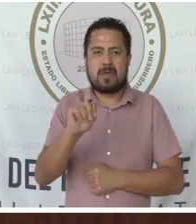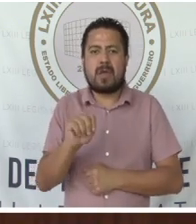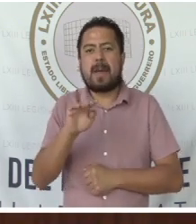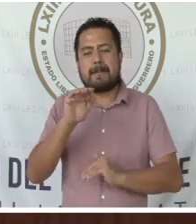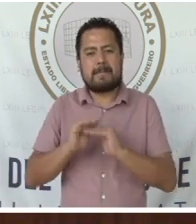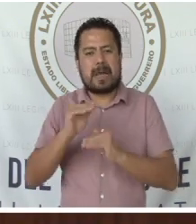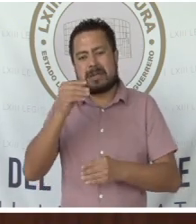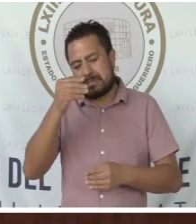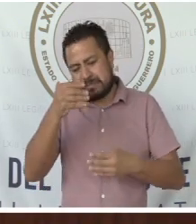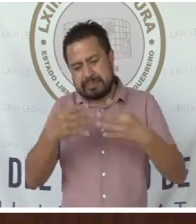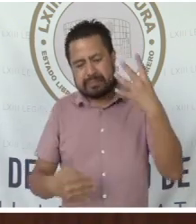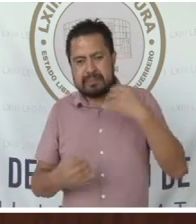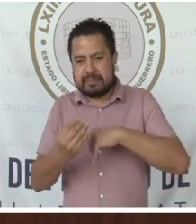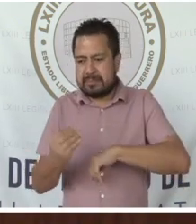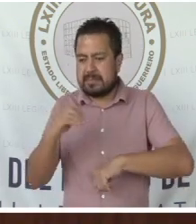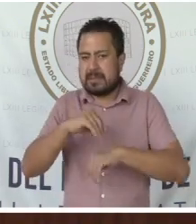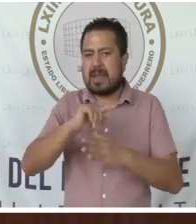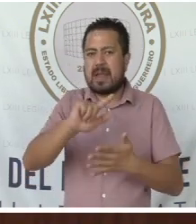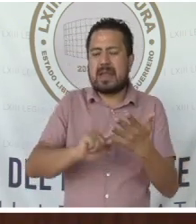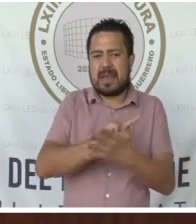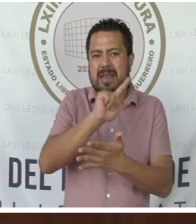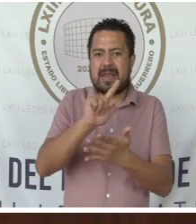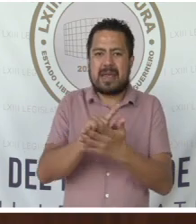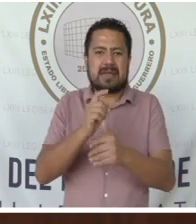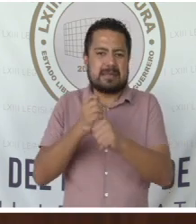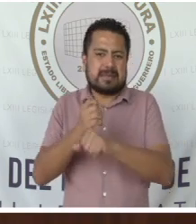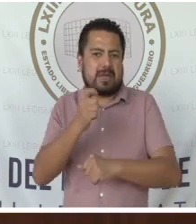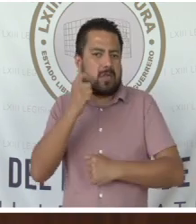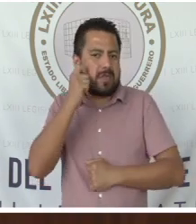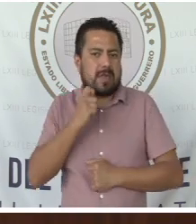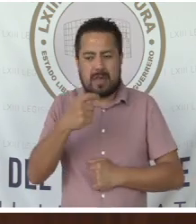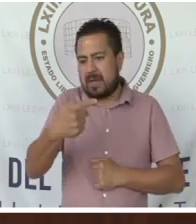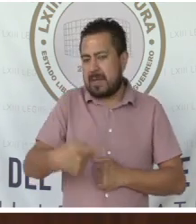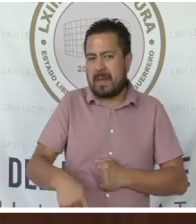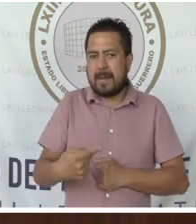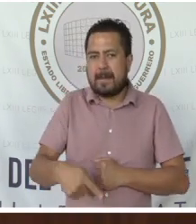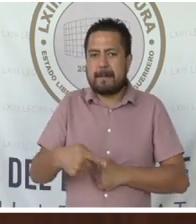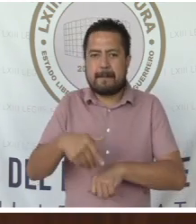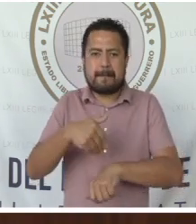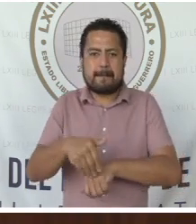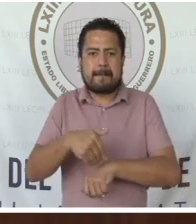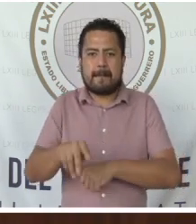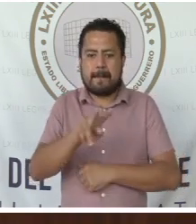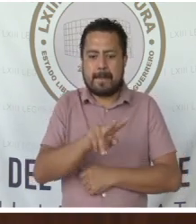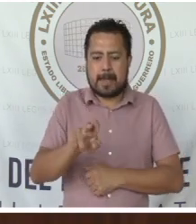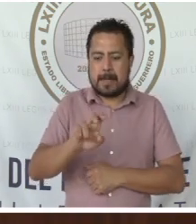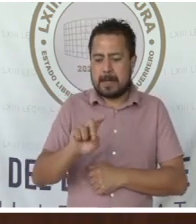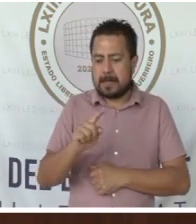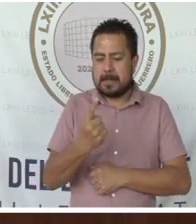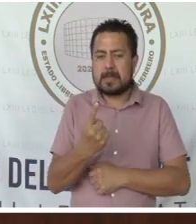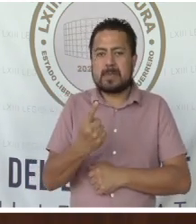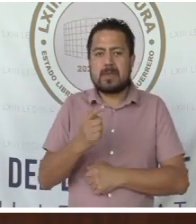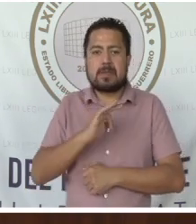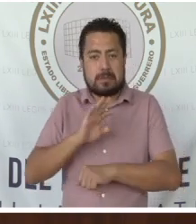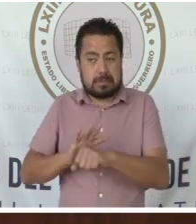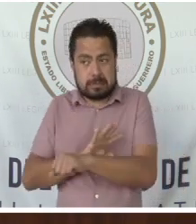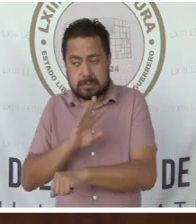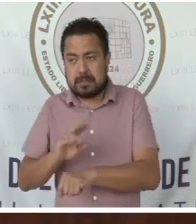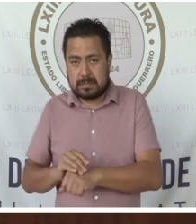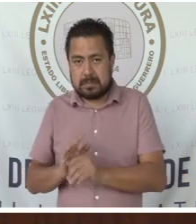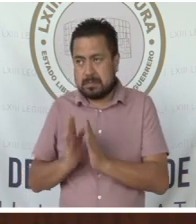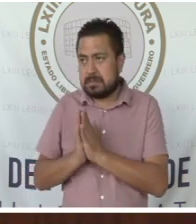demás relativos aplicables de la Ley Orgánica del Poder Legislativo del Estado de Guerrero número 231, nos